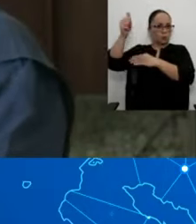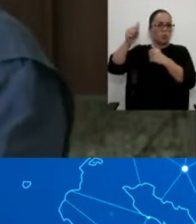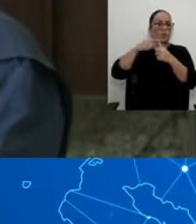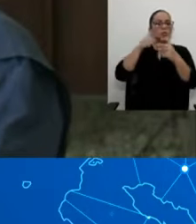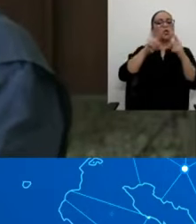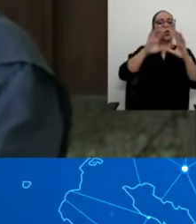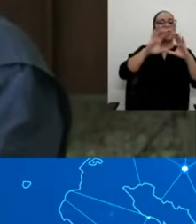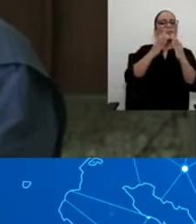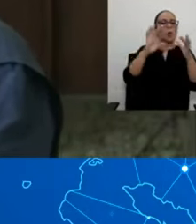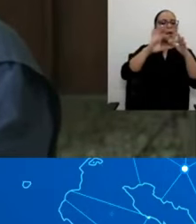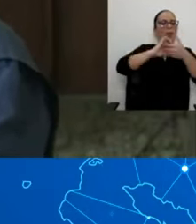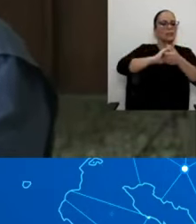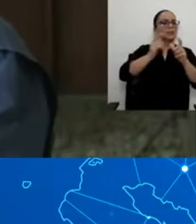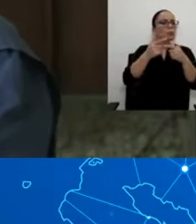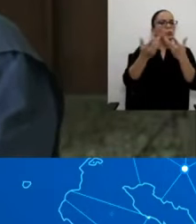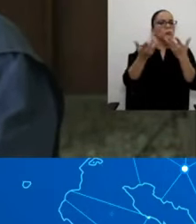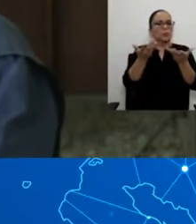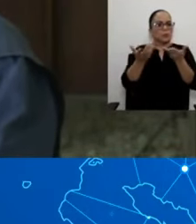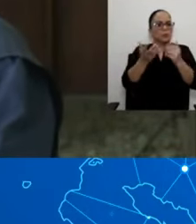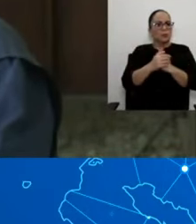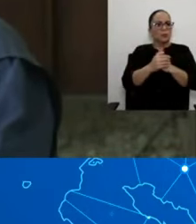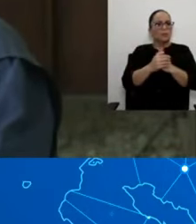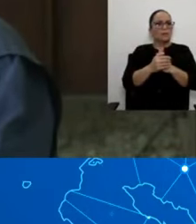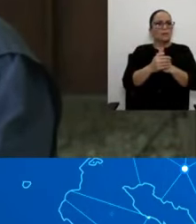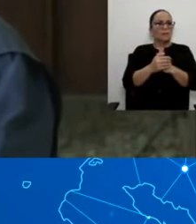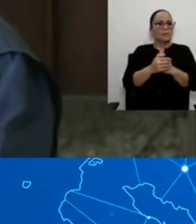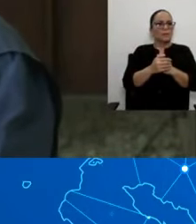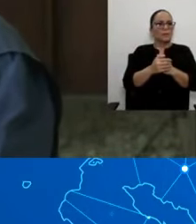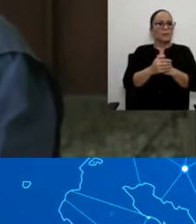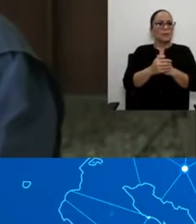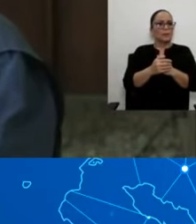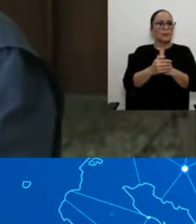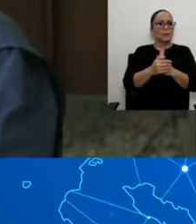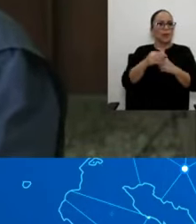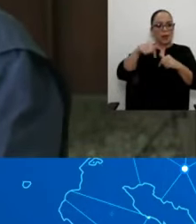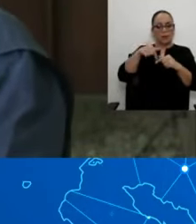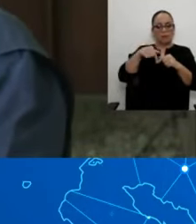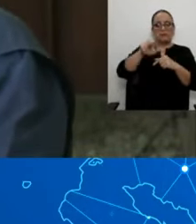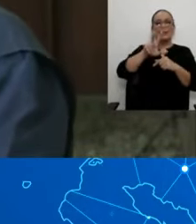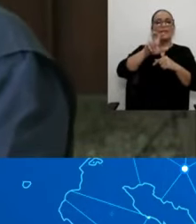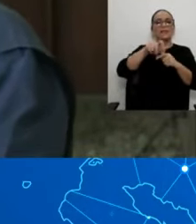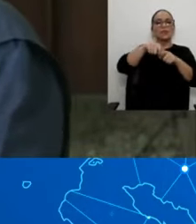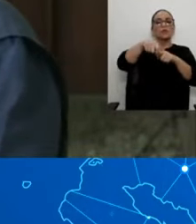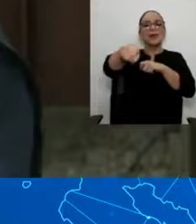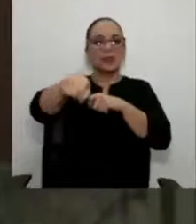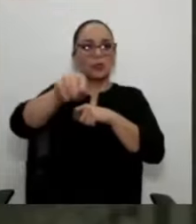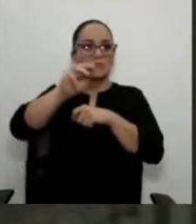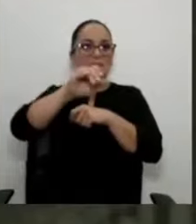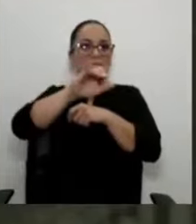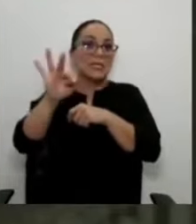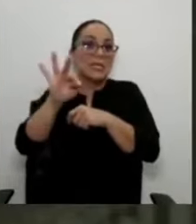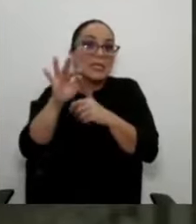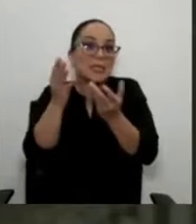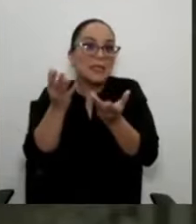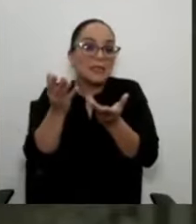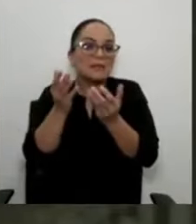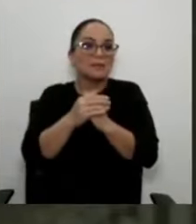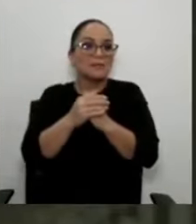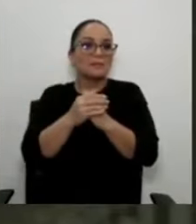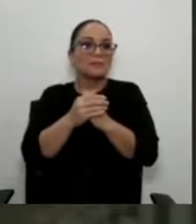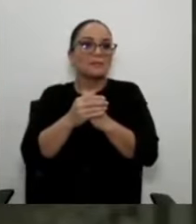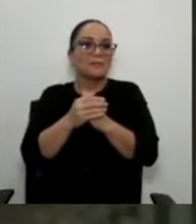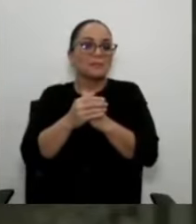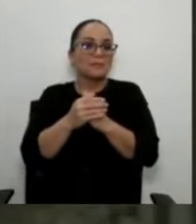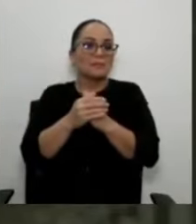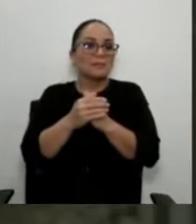pregunta es, siendo que prácticamente estamos a 300 metros del MISIT y va a ser CONARE,